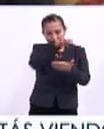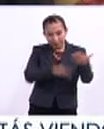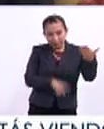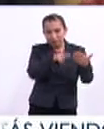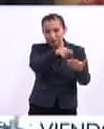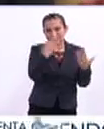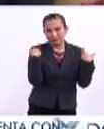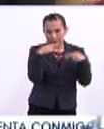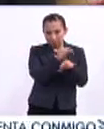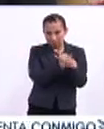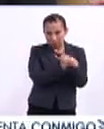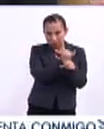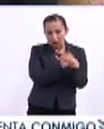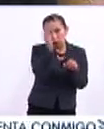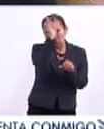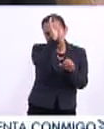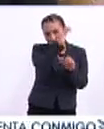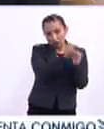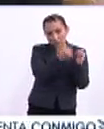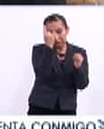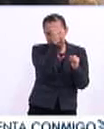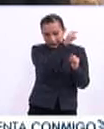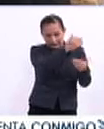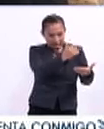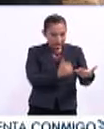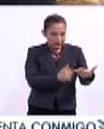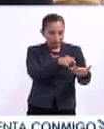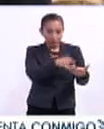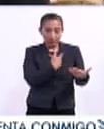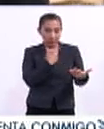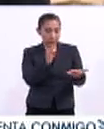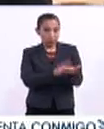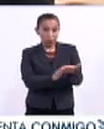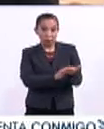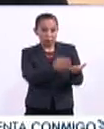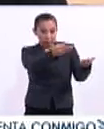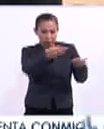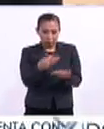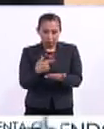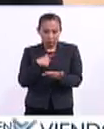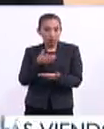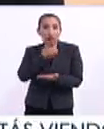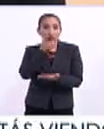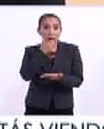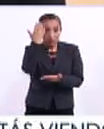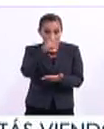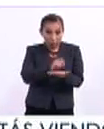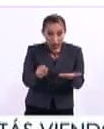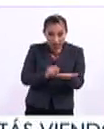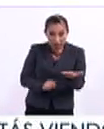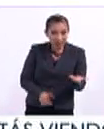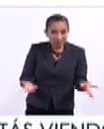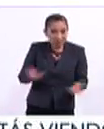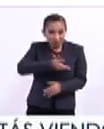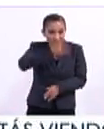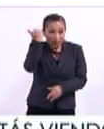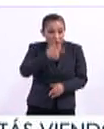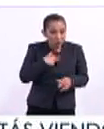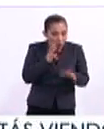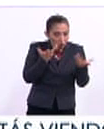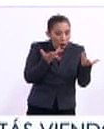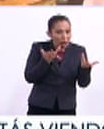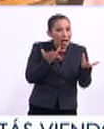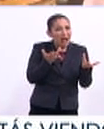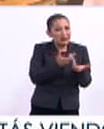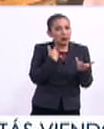los académicos fueron un poco más un reto, porque es el primer borrador que te mandan, pues ellos no están acostumbrados a escribir de esta manera. Ellos hacen papers, nada